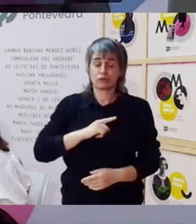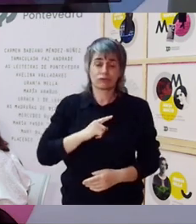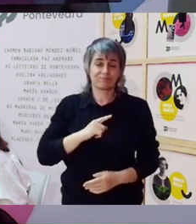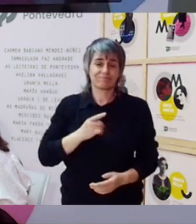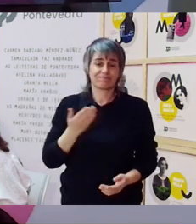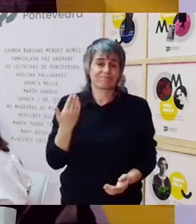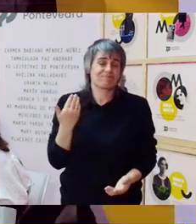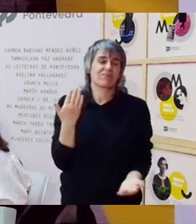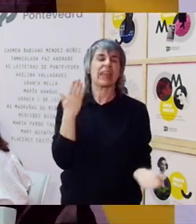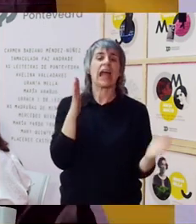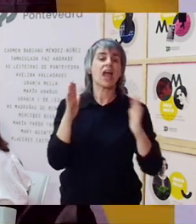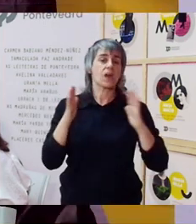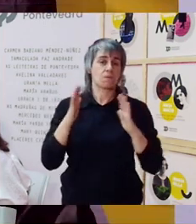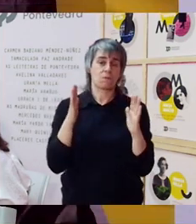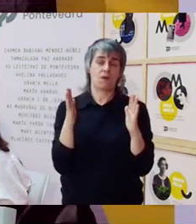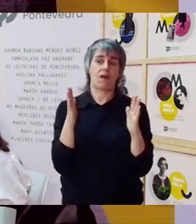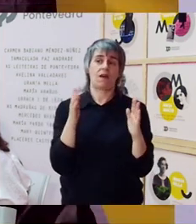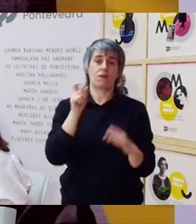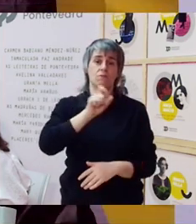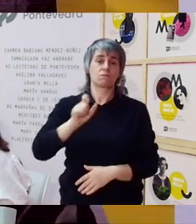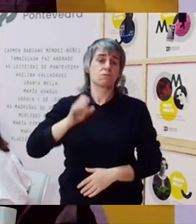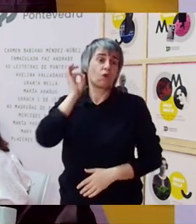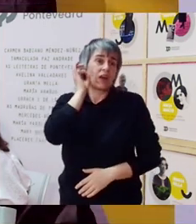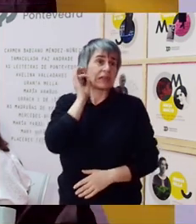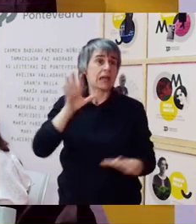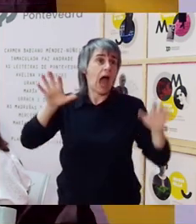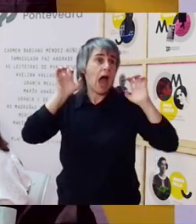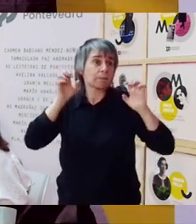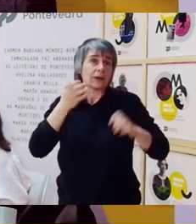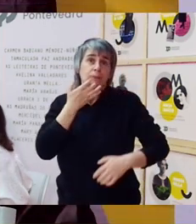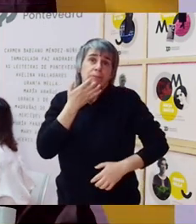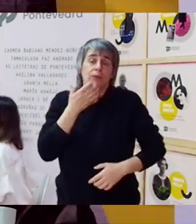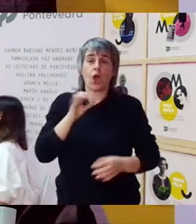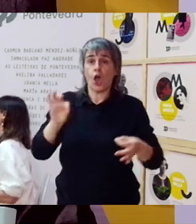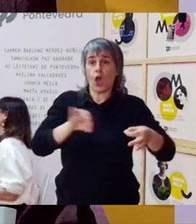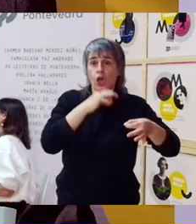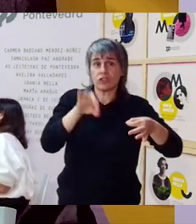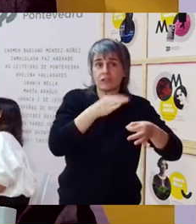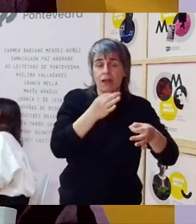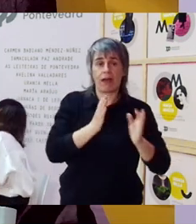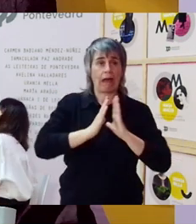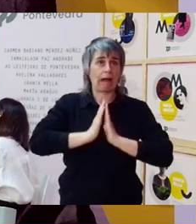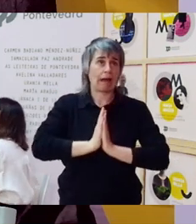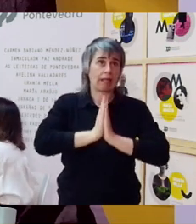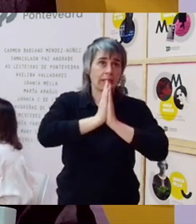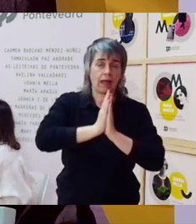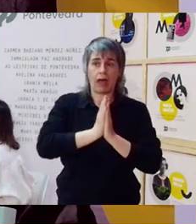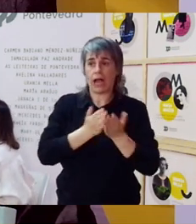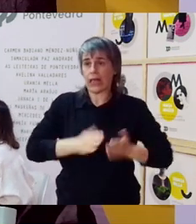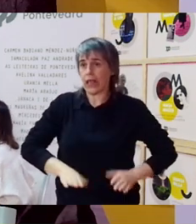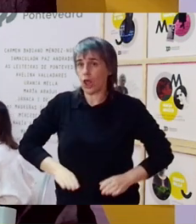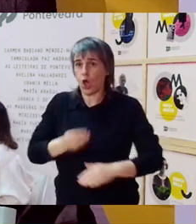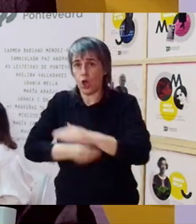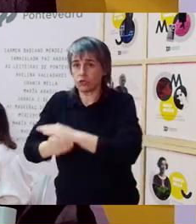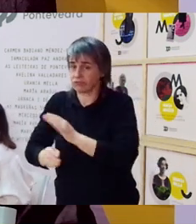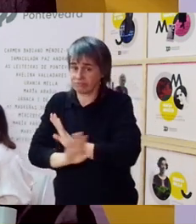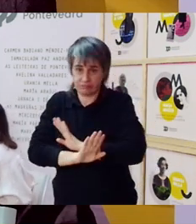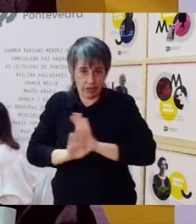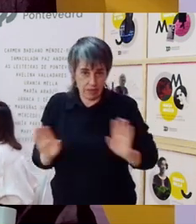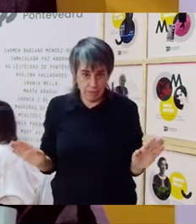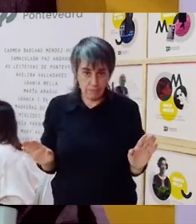pouco máis que as mulleres que a coser, a rezar, a ter fillos e pouco máis.